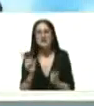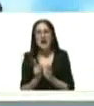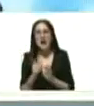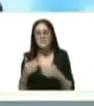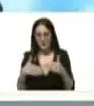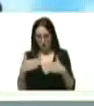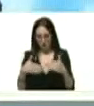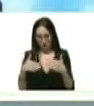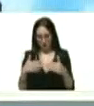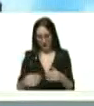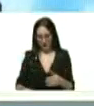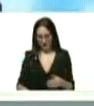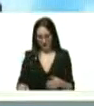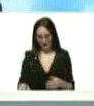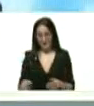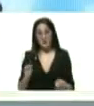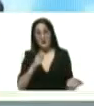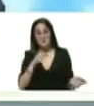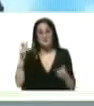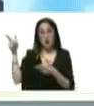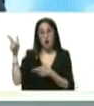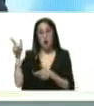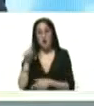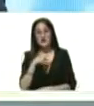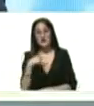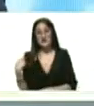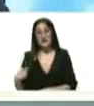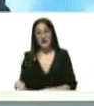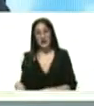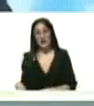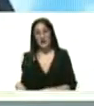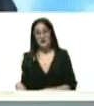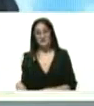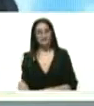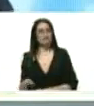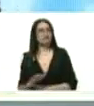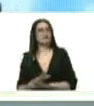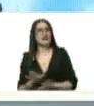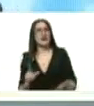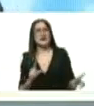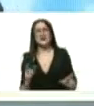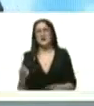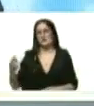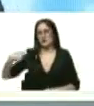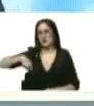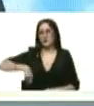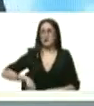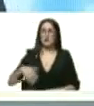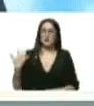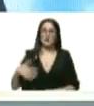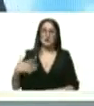producción para que lo exportemos a China. Y listo, lo que entra es un realero